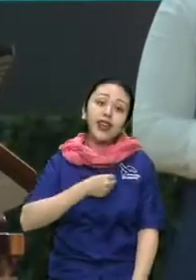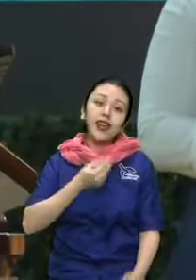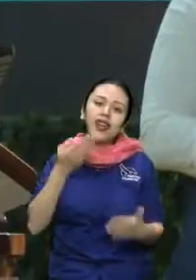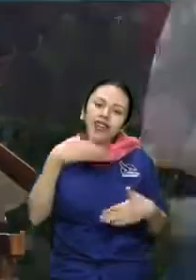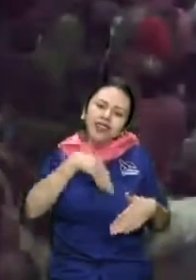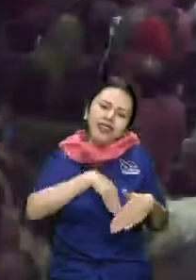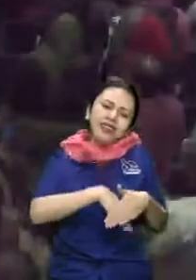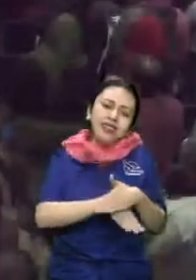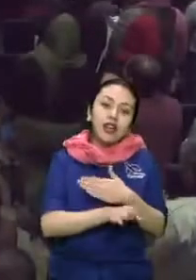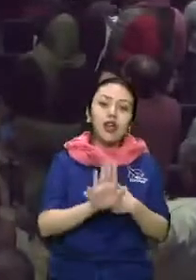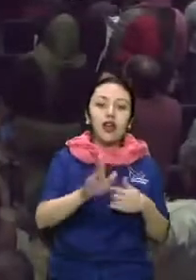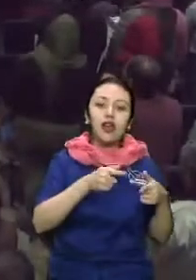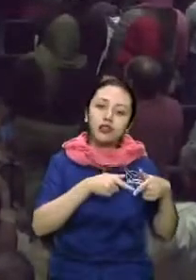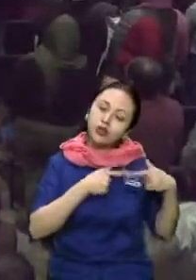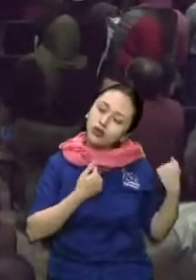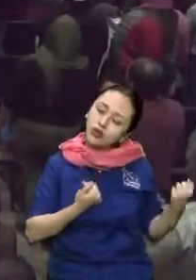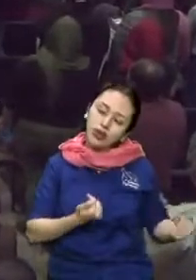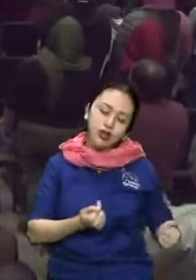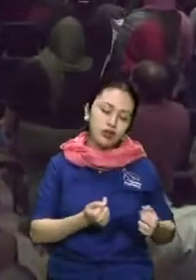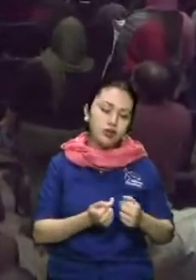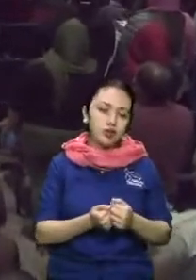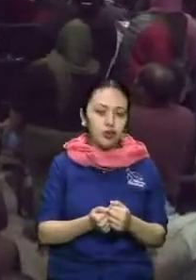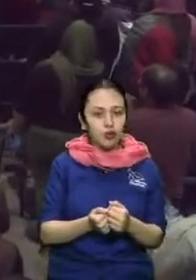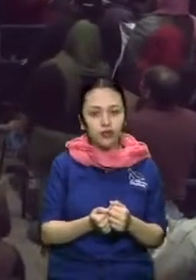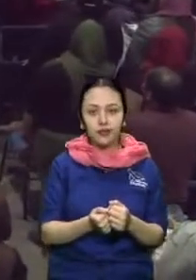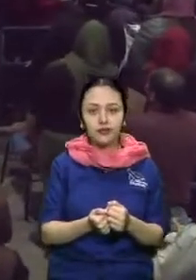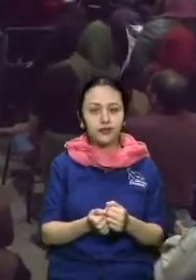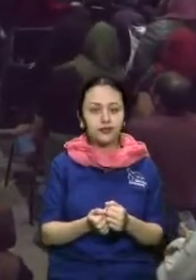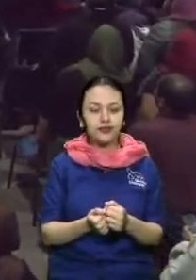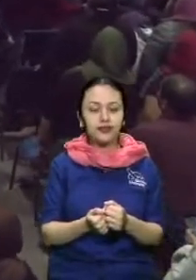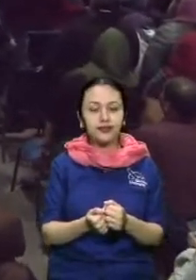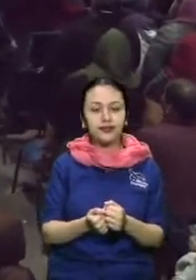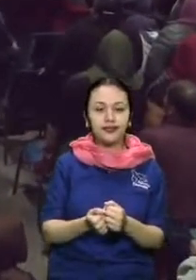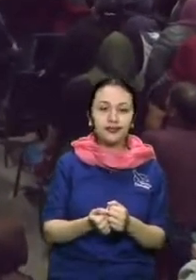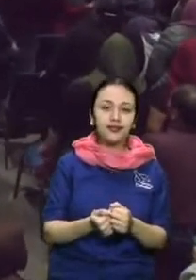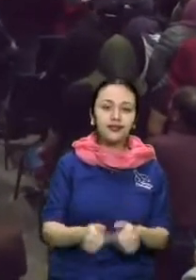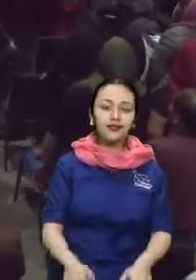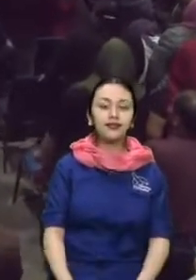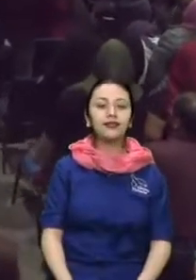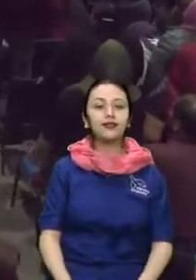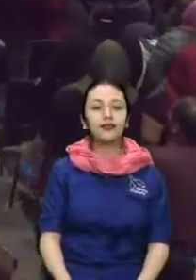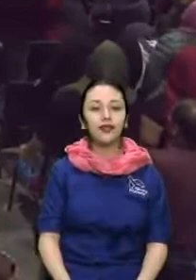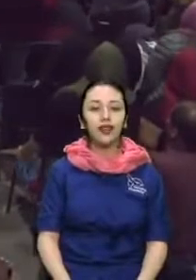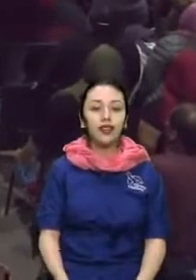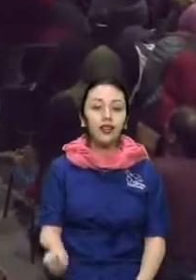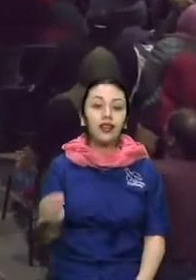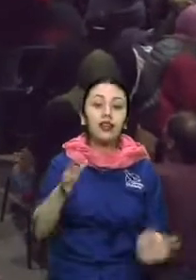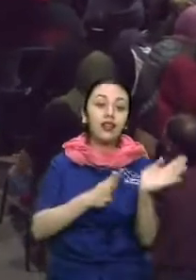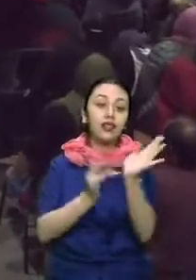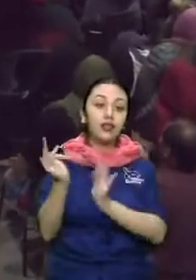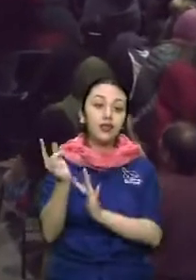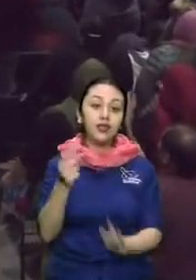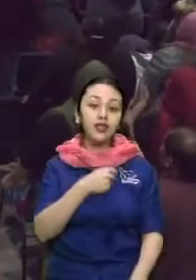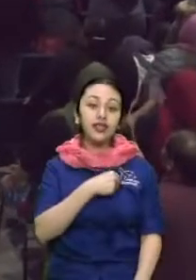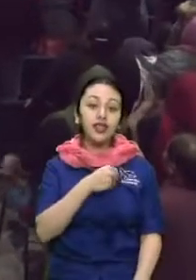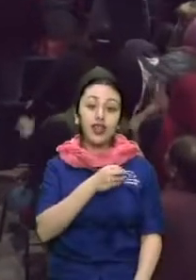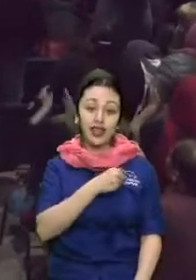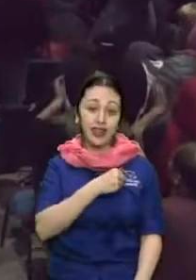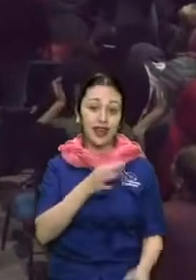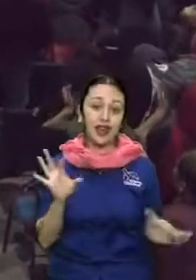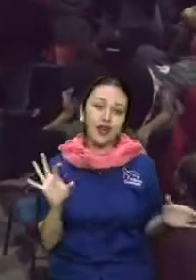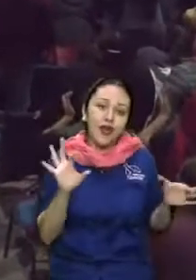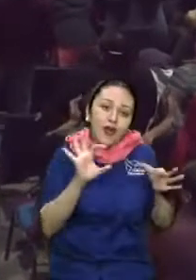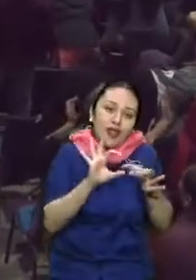Quiere habitar dentro de ti. Quiere meterse dentro de ti. Eso es todo lo que Él quiere. Pero